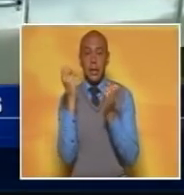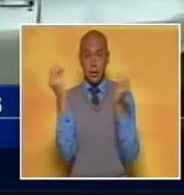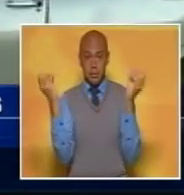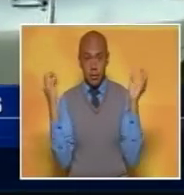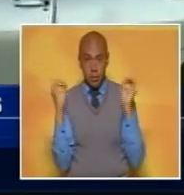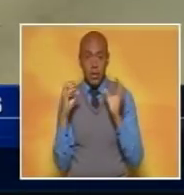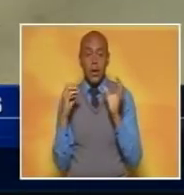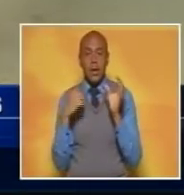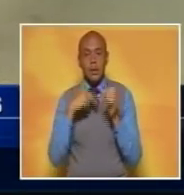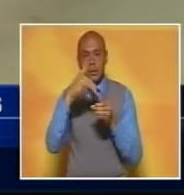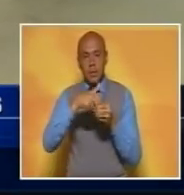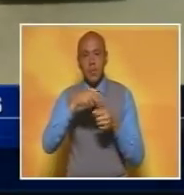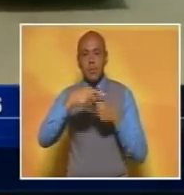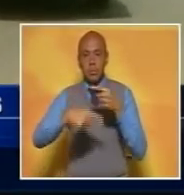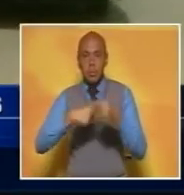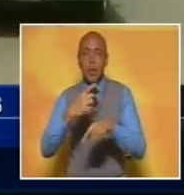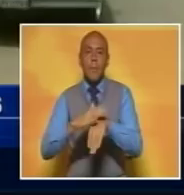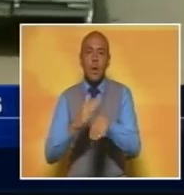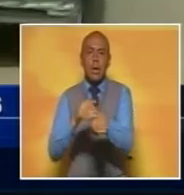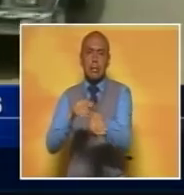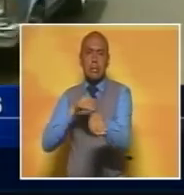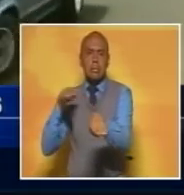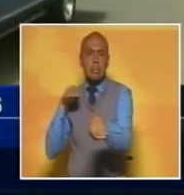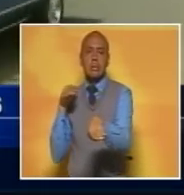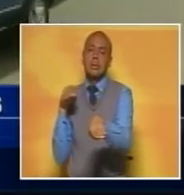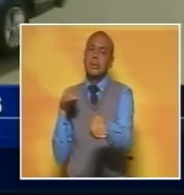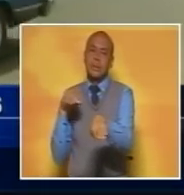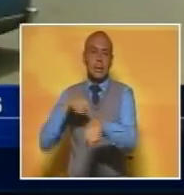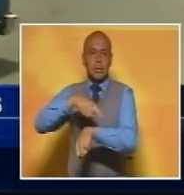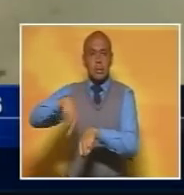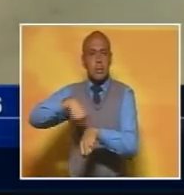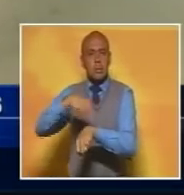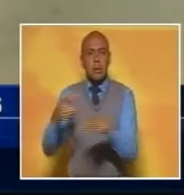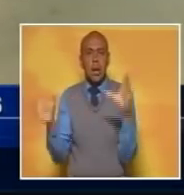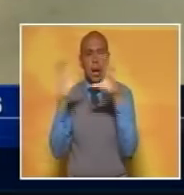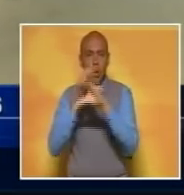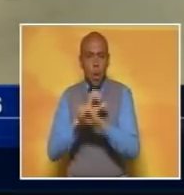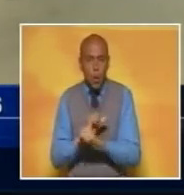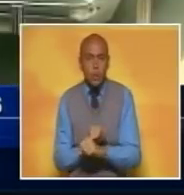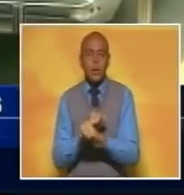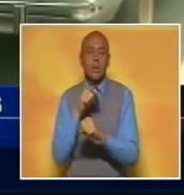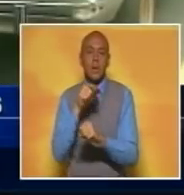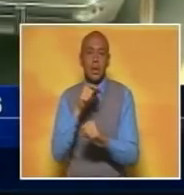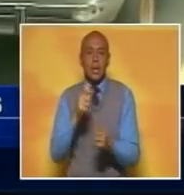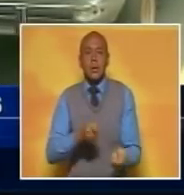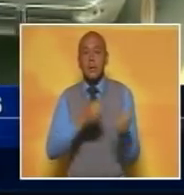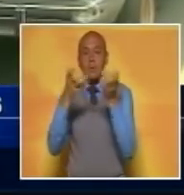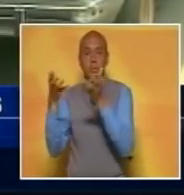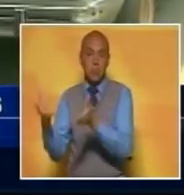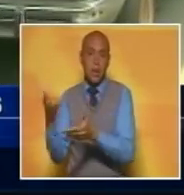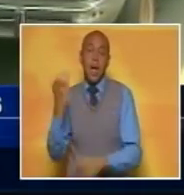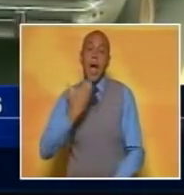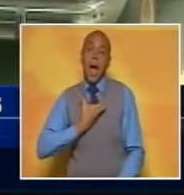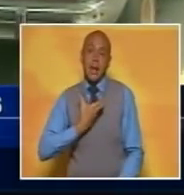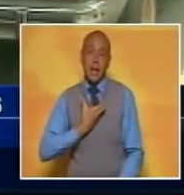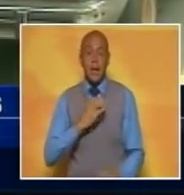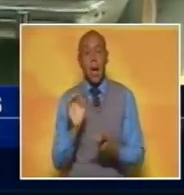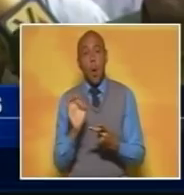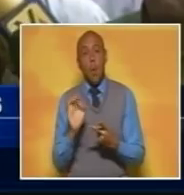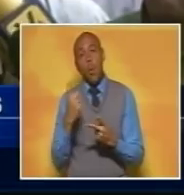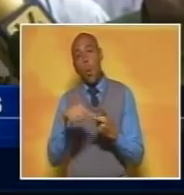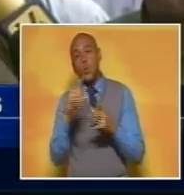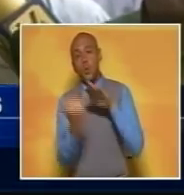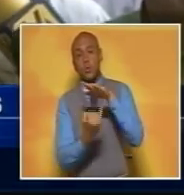servicio para eliminar las colas nocturnas de vehículos y que, de ser necesario, las bombas pasarán a manos de las alcaldías u otras